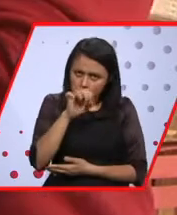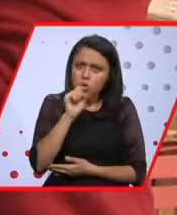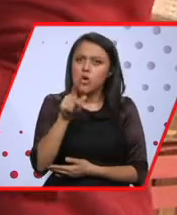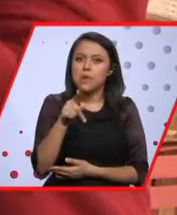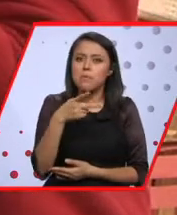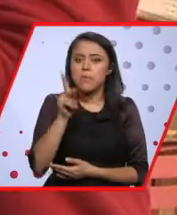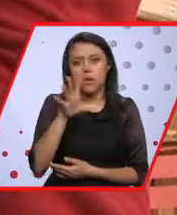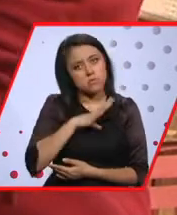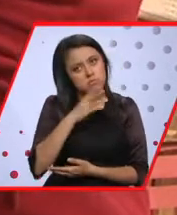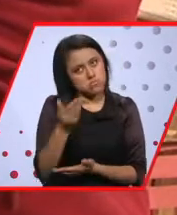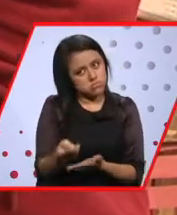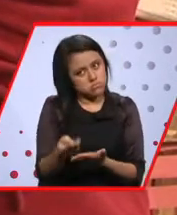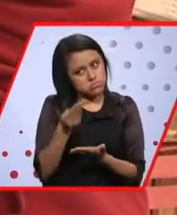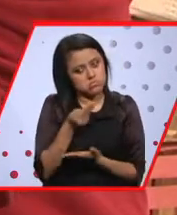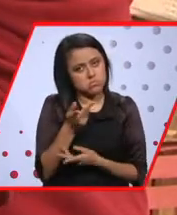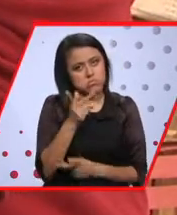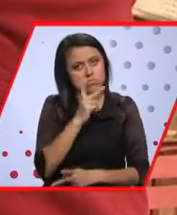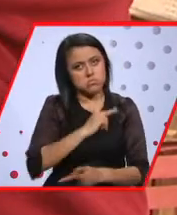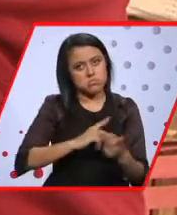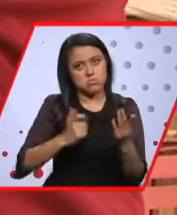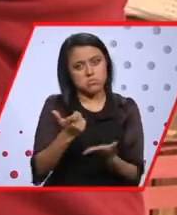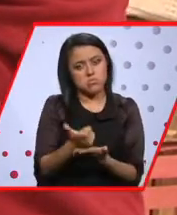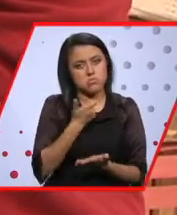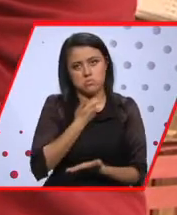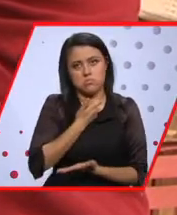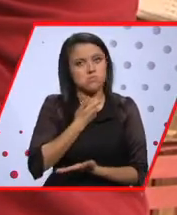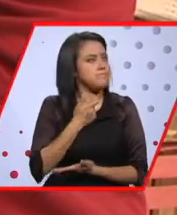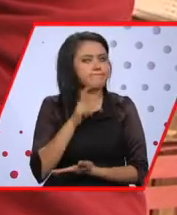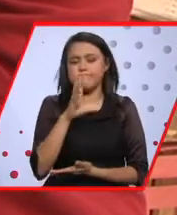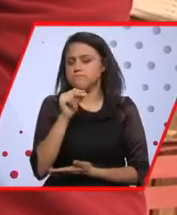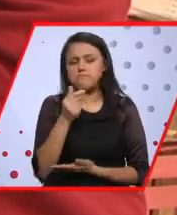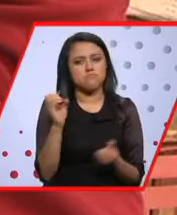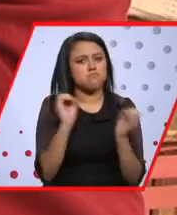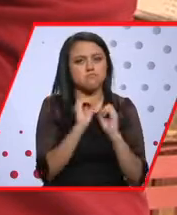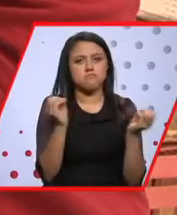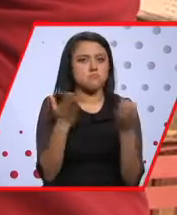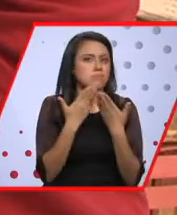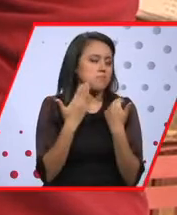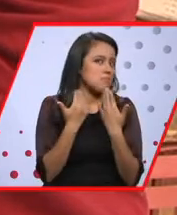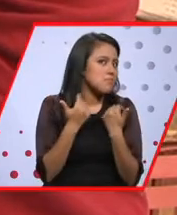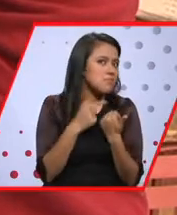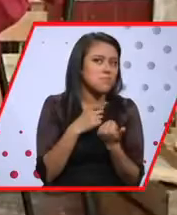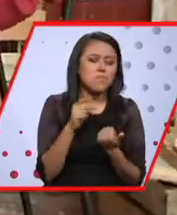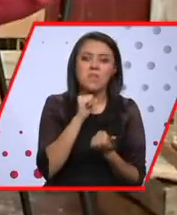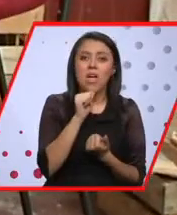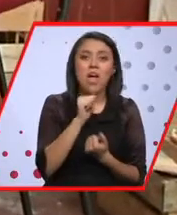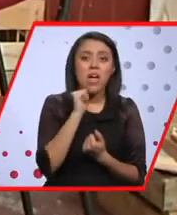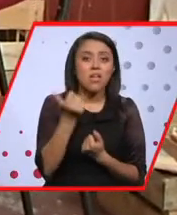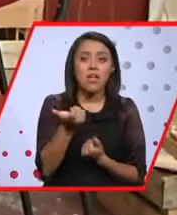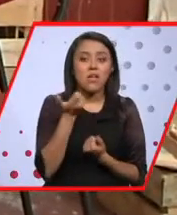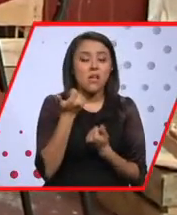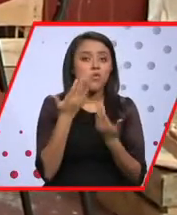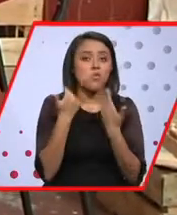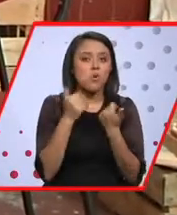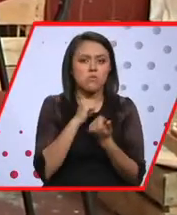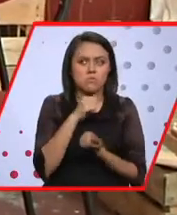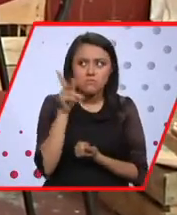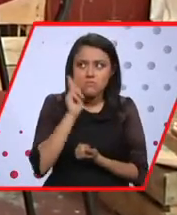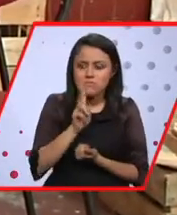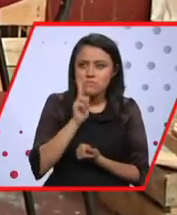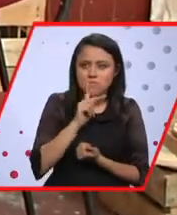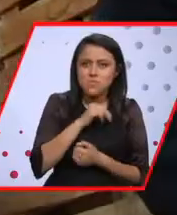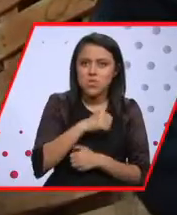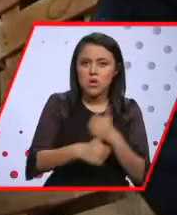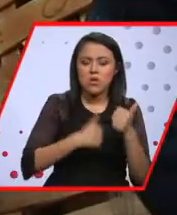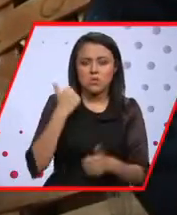que regresara todo el dinero. Y dijo ella que no había ningún dinero, que no se le había dado nada. Sin embargo, la